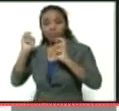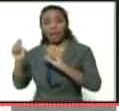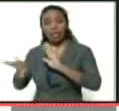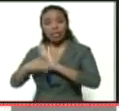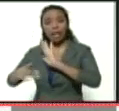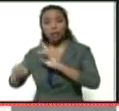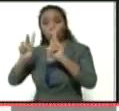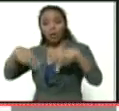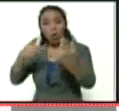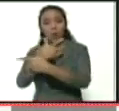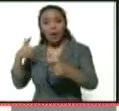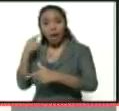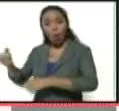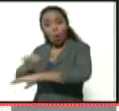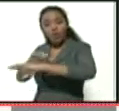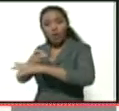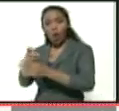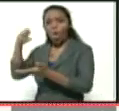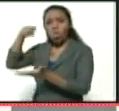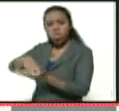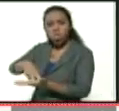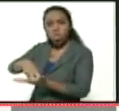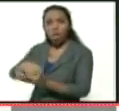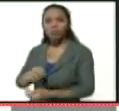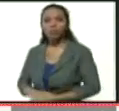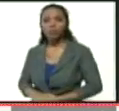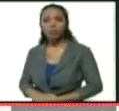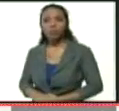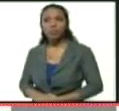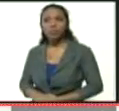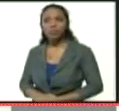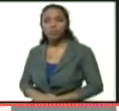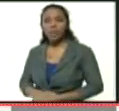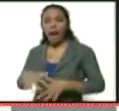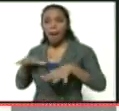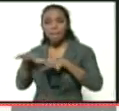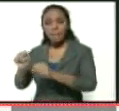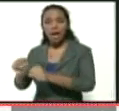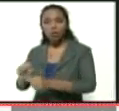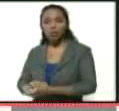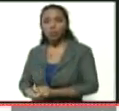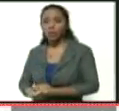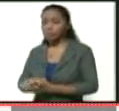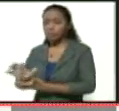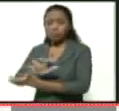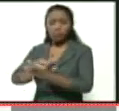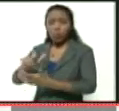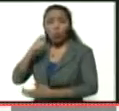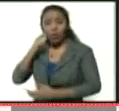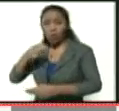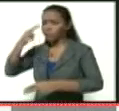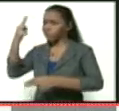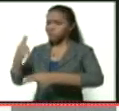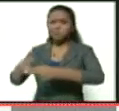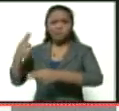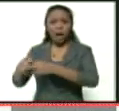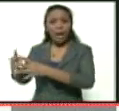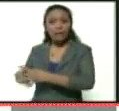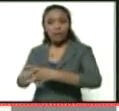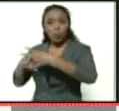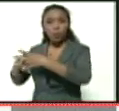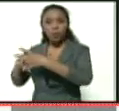neoliberal. Los gobiernos que se arrodillan al imperio. Crisis humanitaria peligrosísima en los Estados